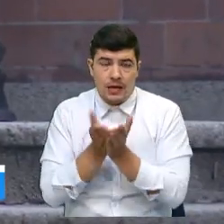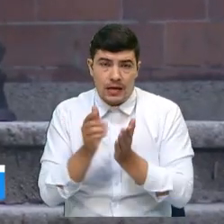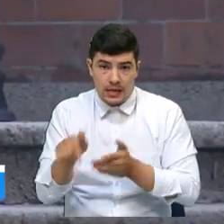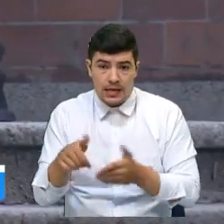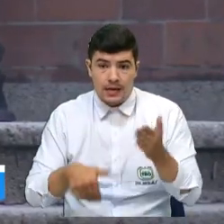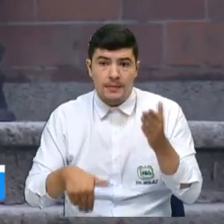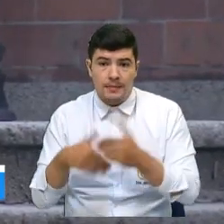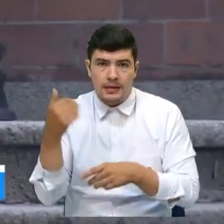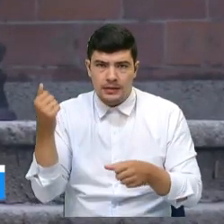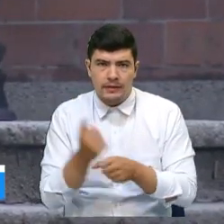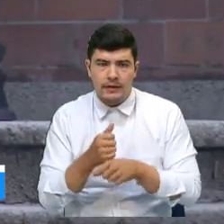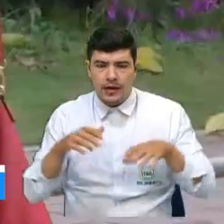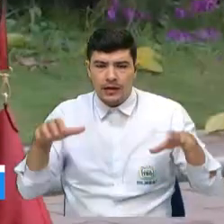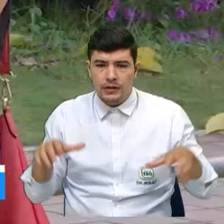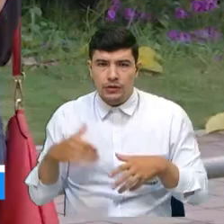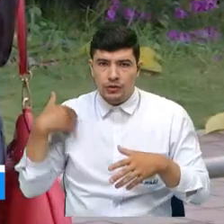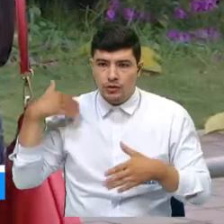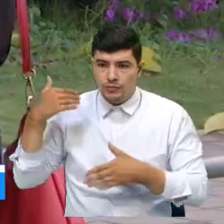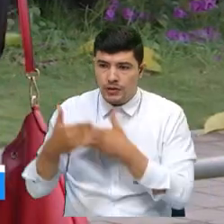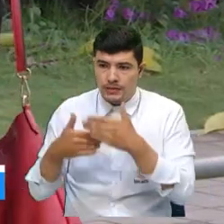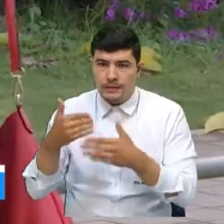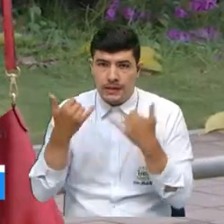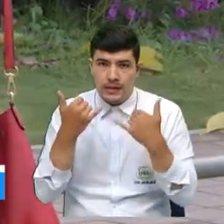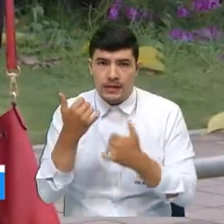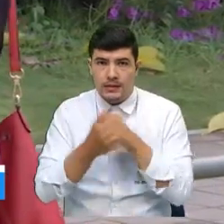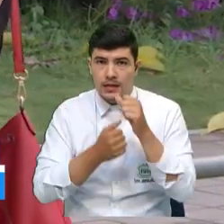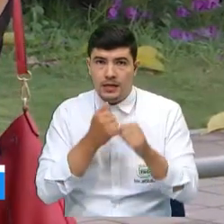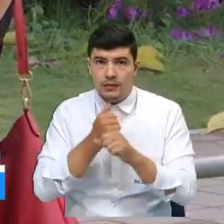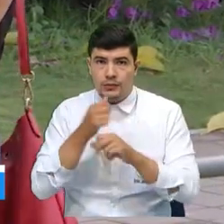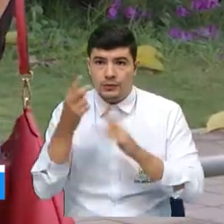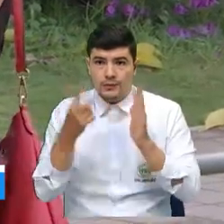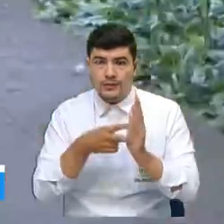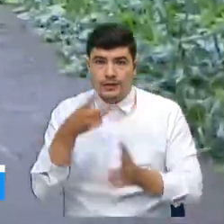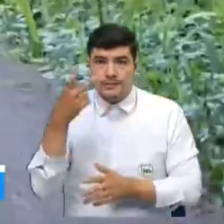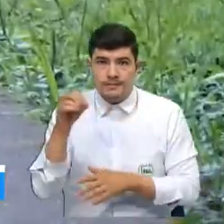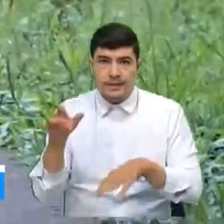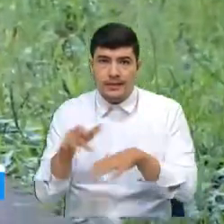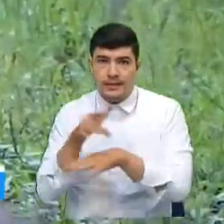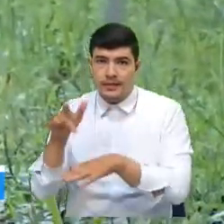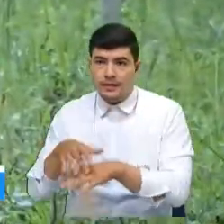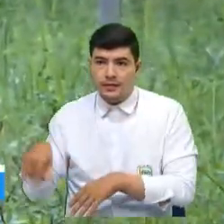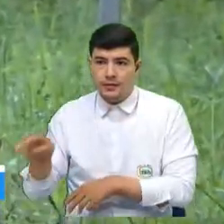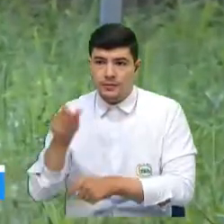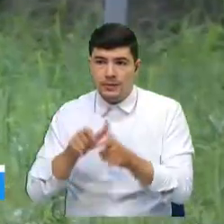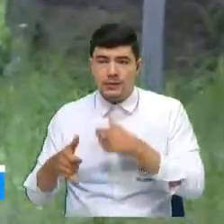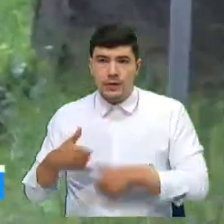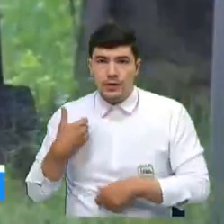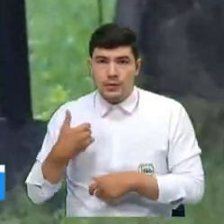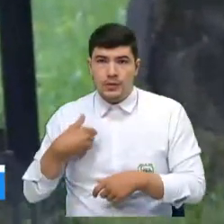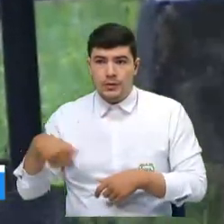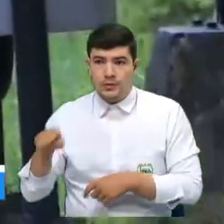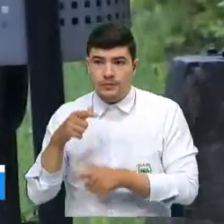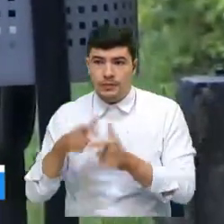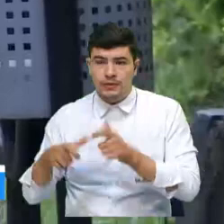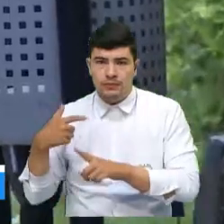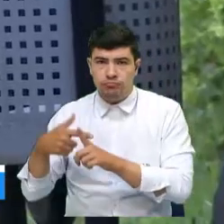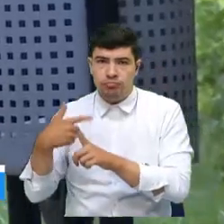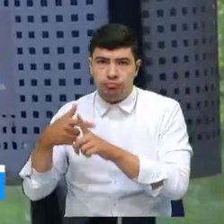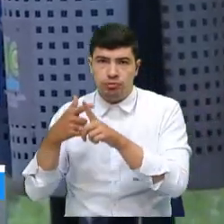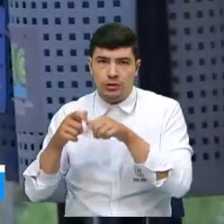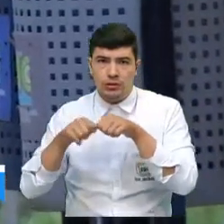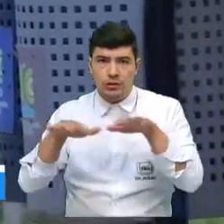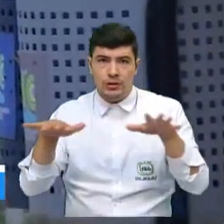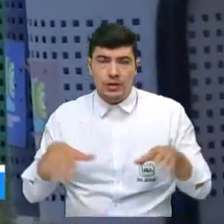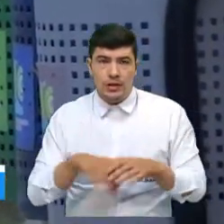se empezarían a ejecutar en el transcurso del 2020 para sensibilizar a los jóvenes, quienes podrían ser los multiplicadores de este